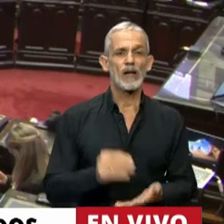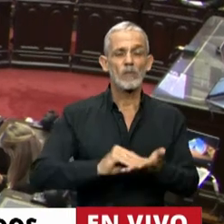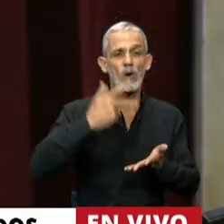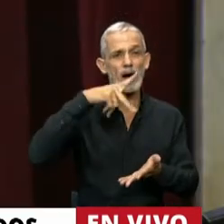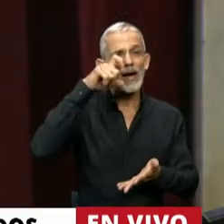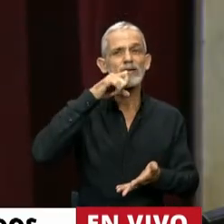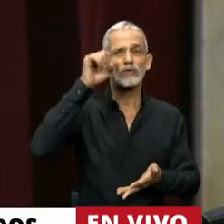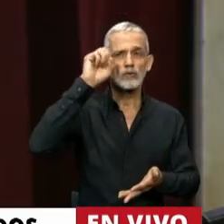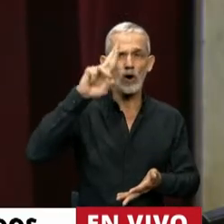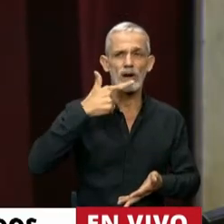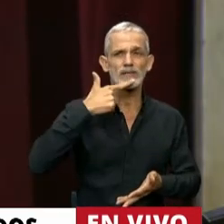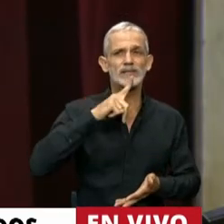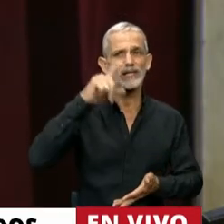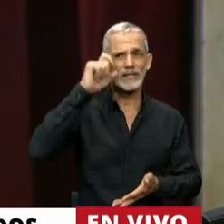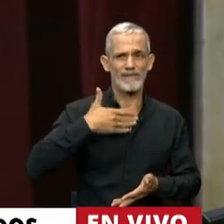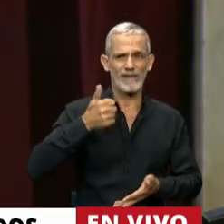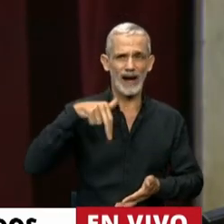Diputado Héctor Estefani.